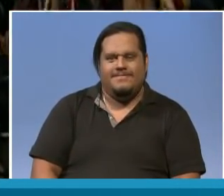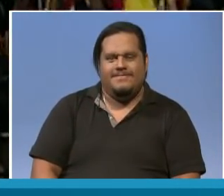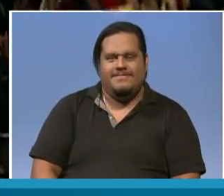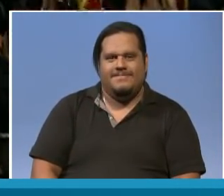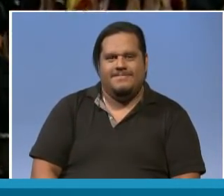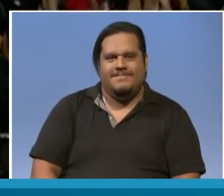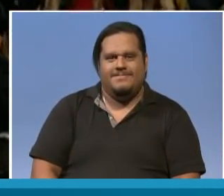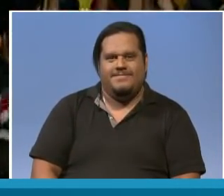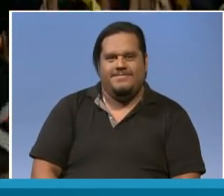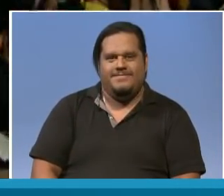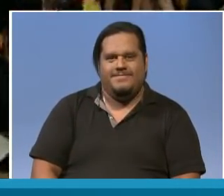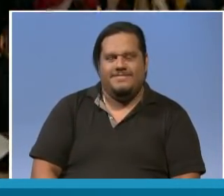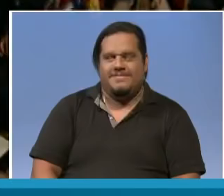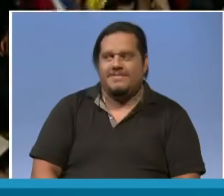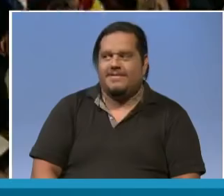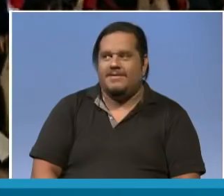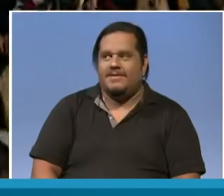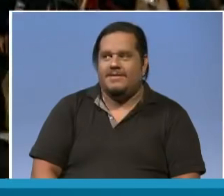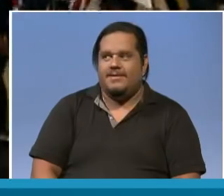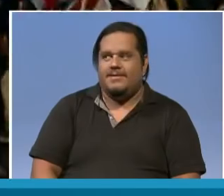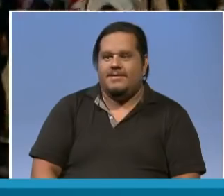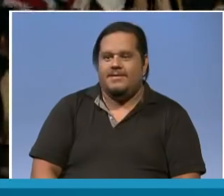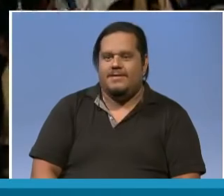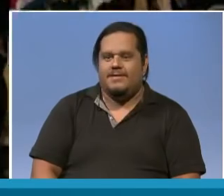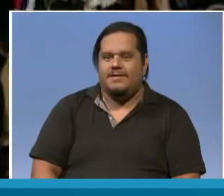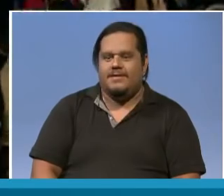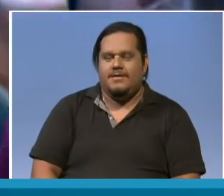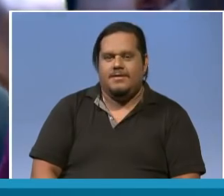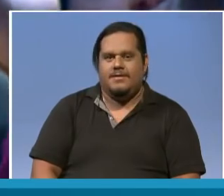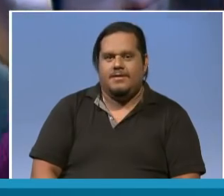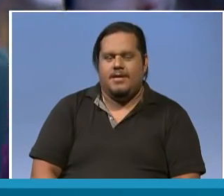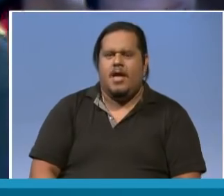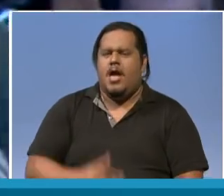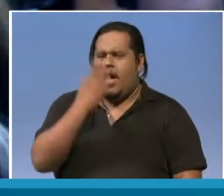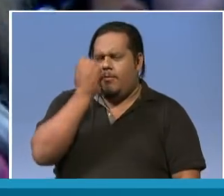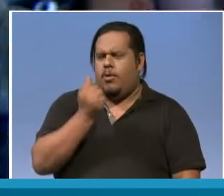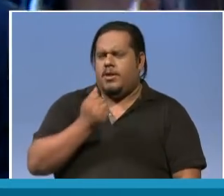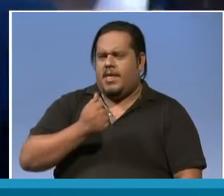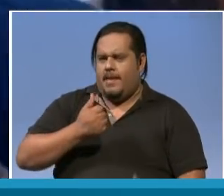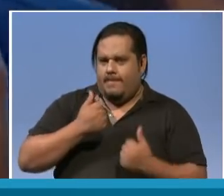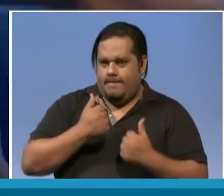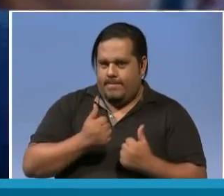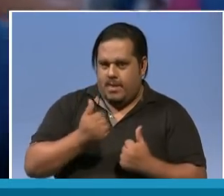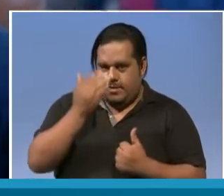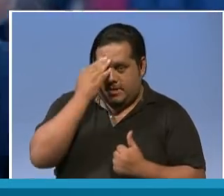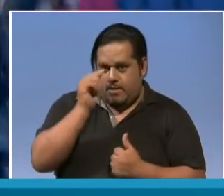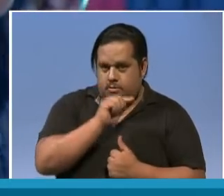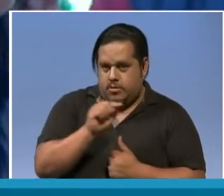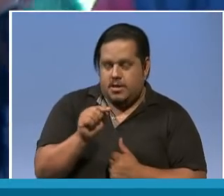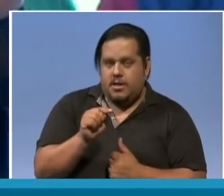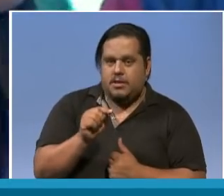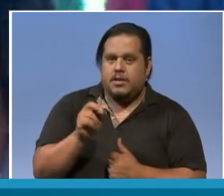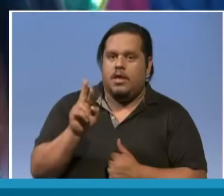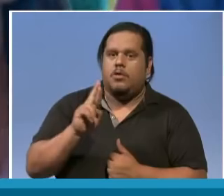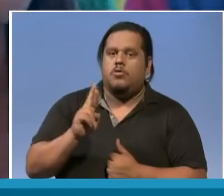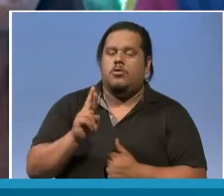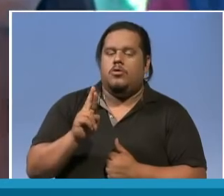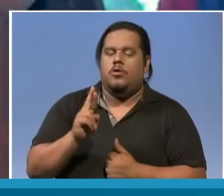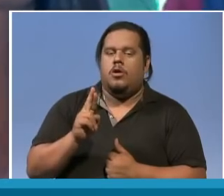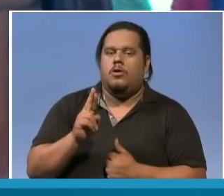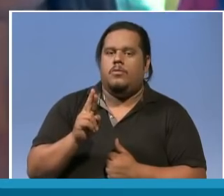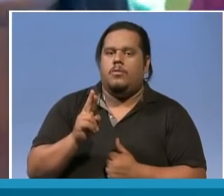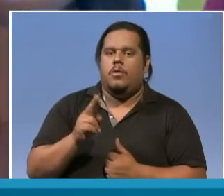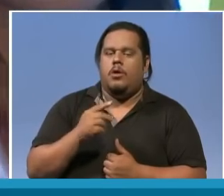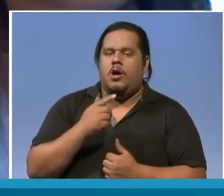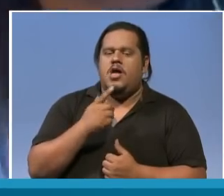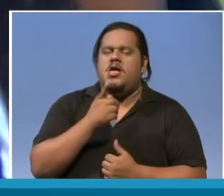Porque bien saben ustedes que don Rodolfo acuñó esa frase,